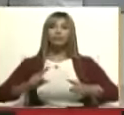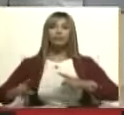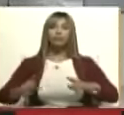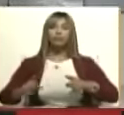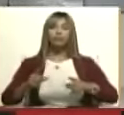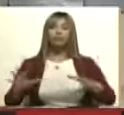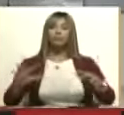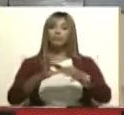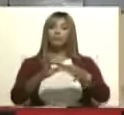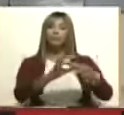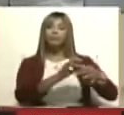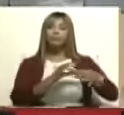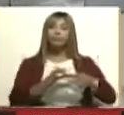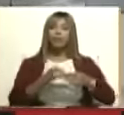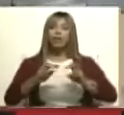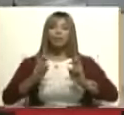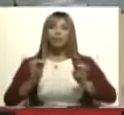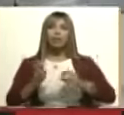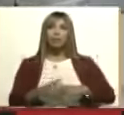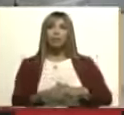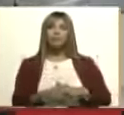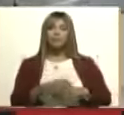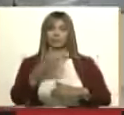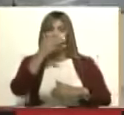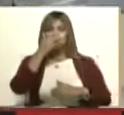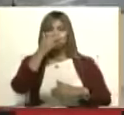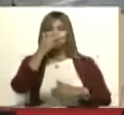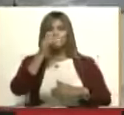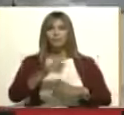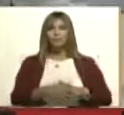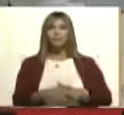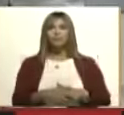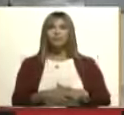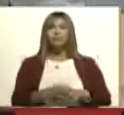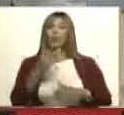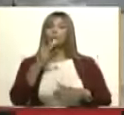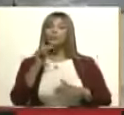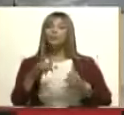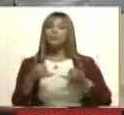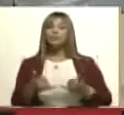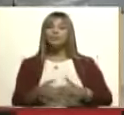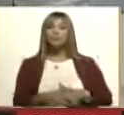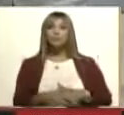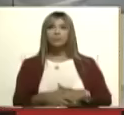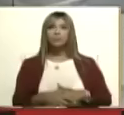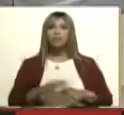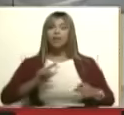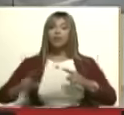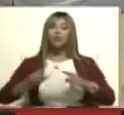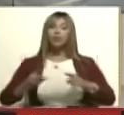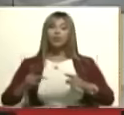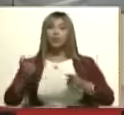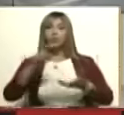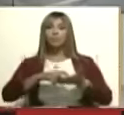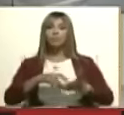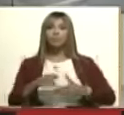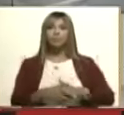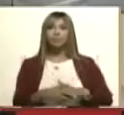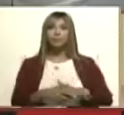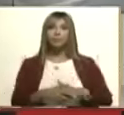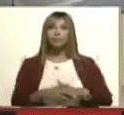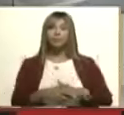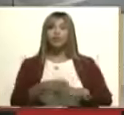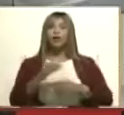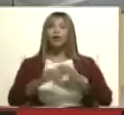se vinculan directamente en el tema. Okay. En este caso, la Dirección General de